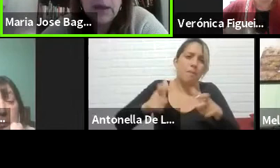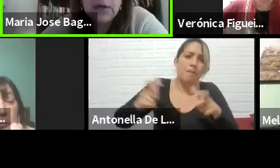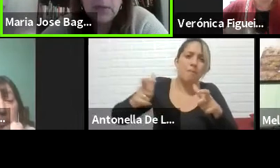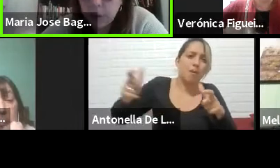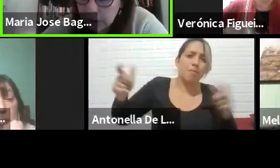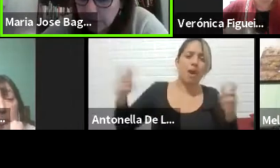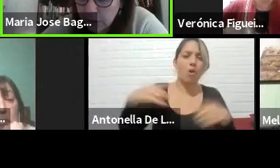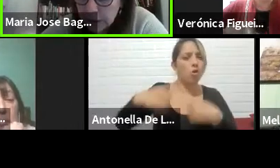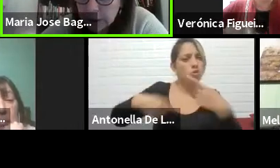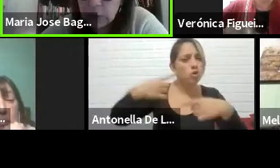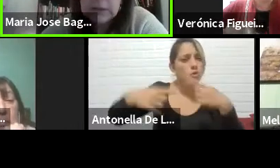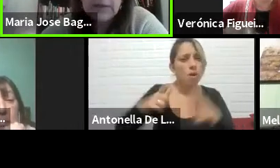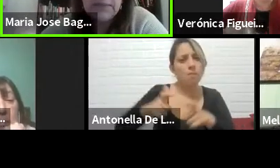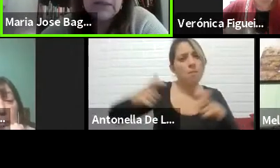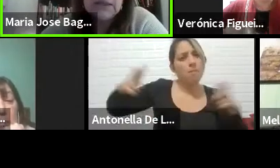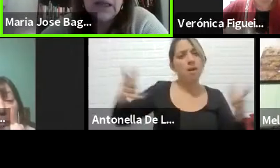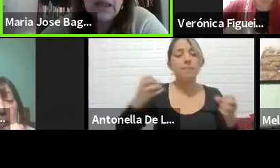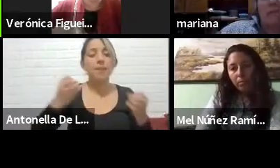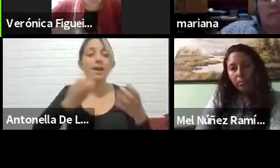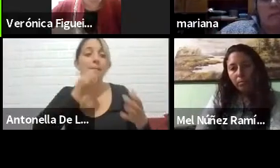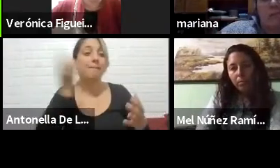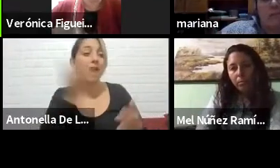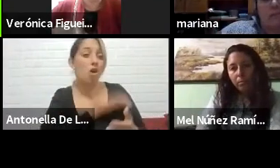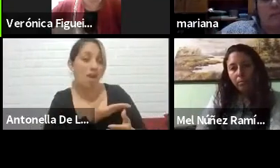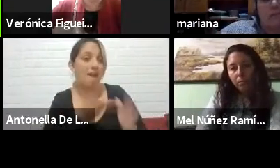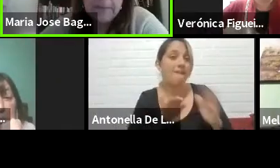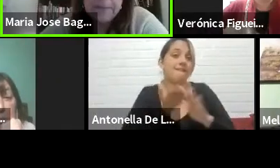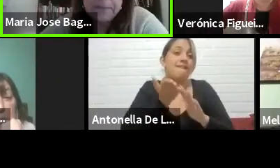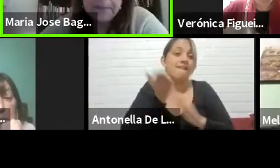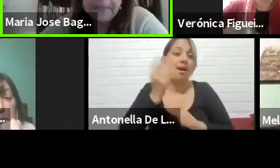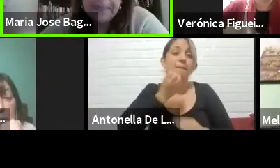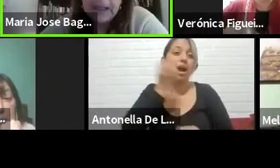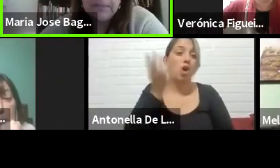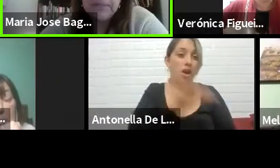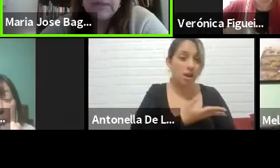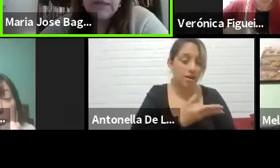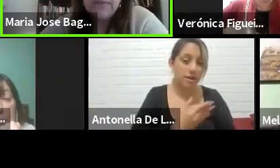que se pueda como ir mejorando. Está planteada